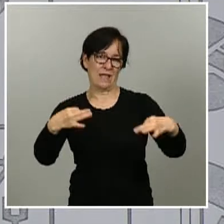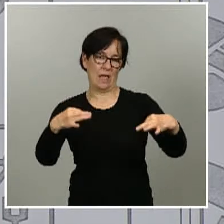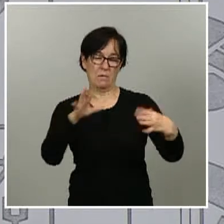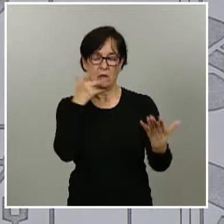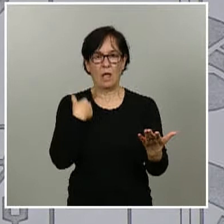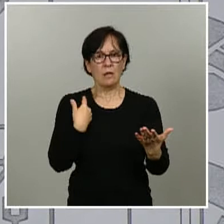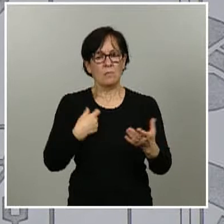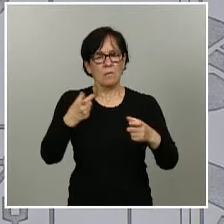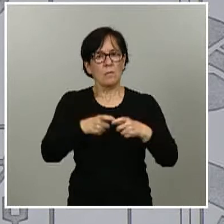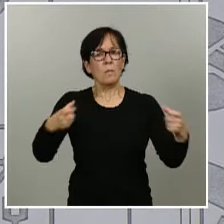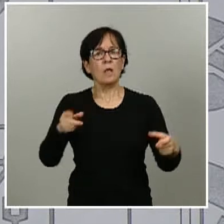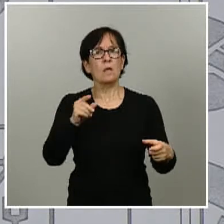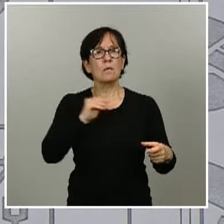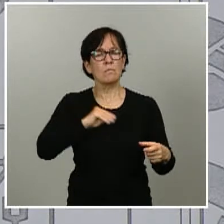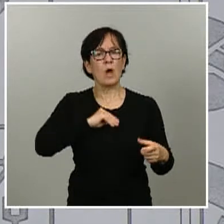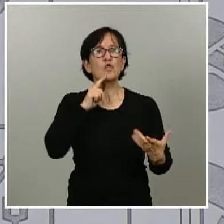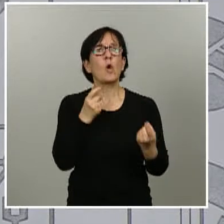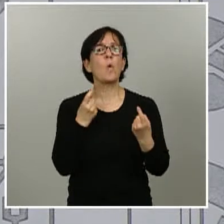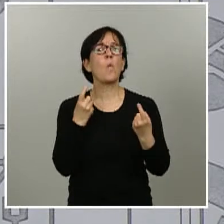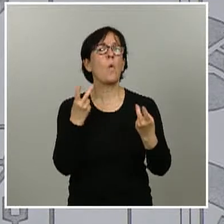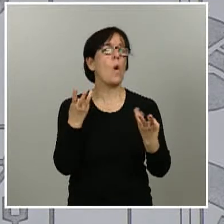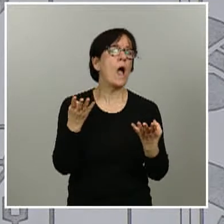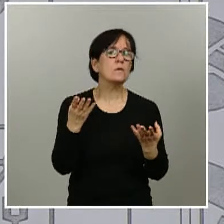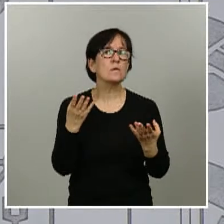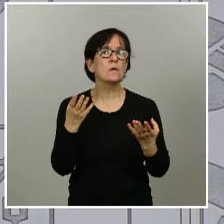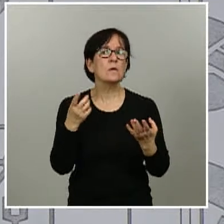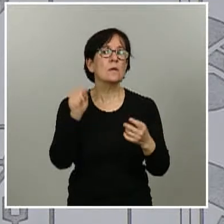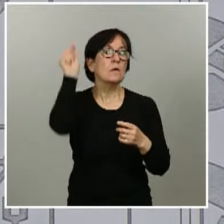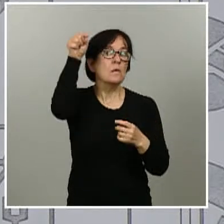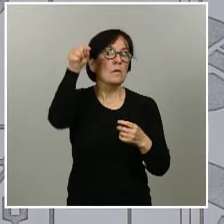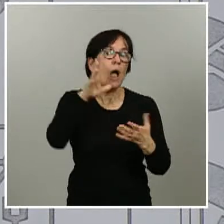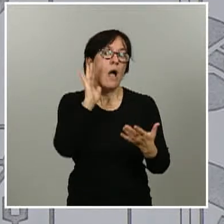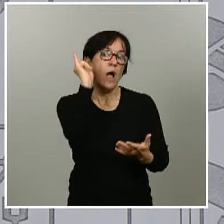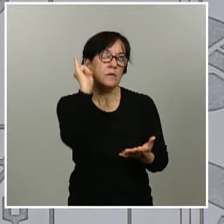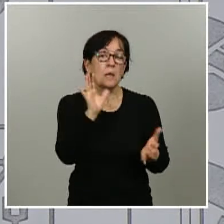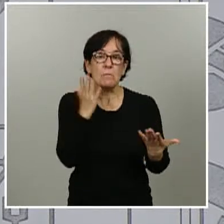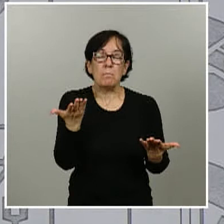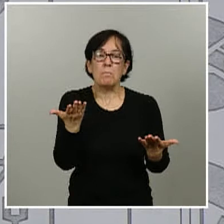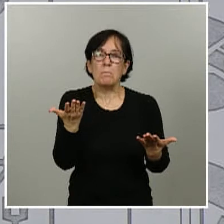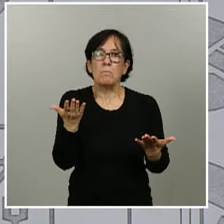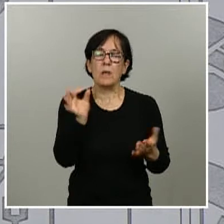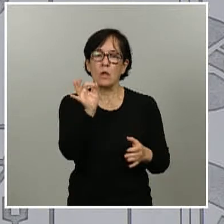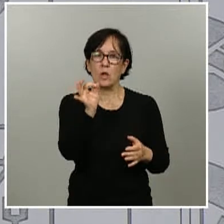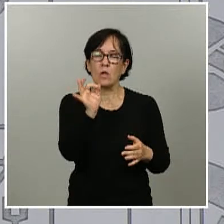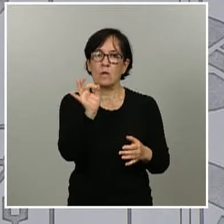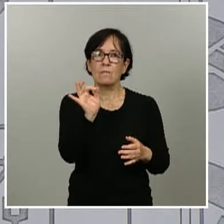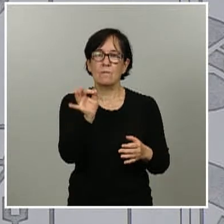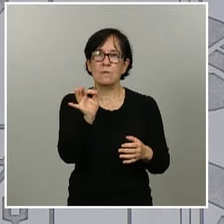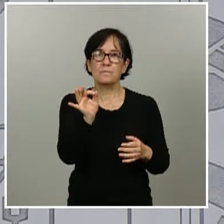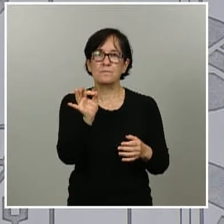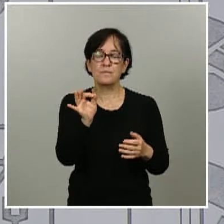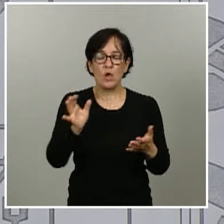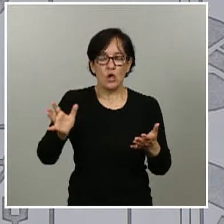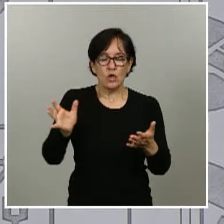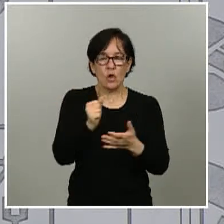importantes, no sabemos exactamente cuántos casos va a llegar a haber allí, pero lo que sí que está claro es que todas las hipótesis